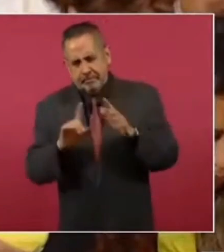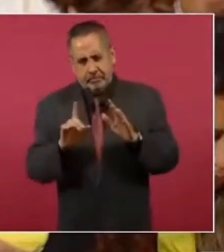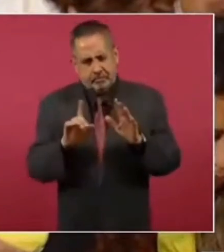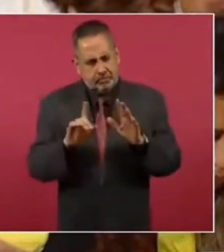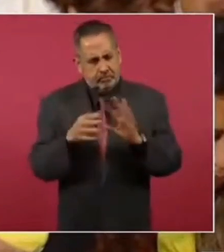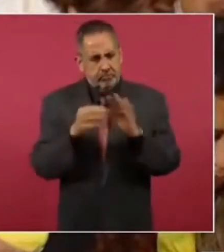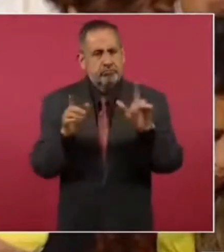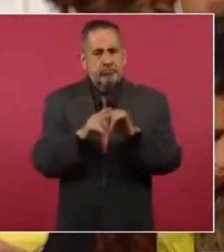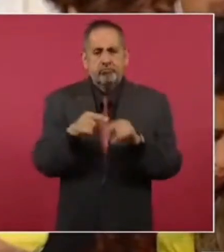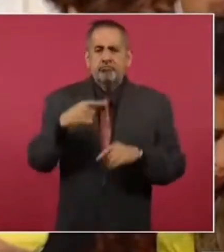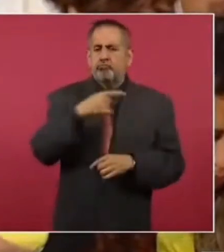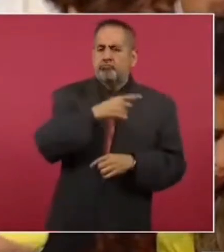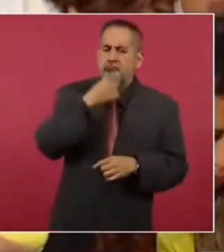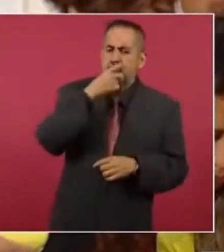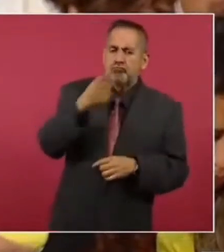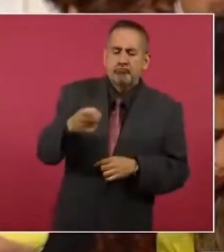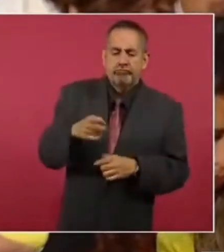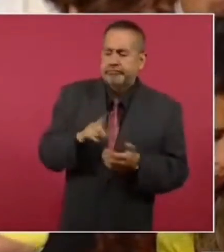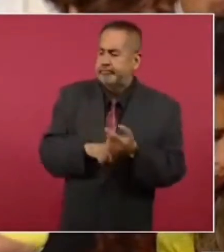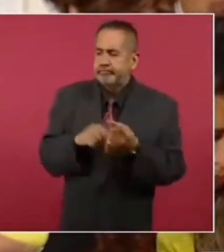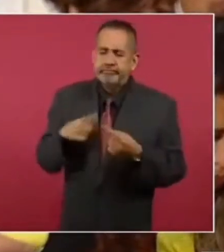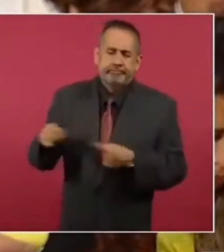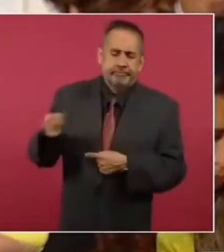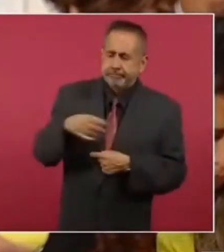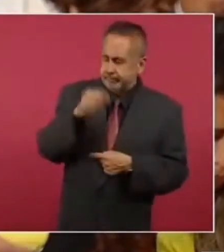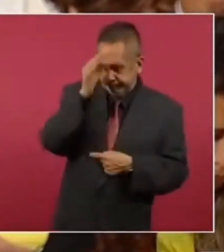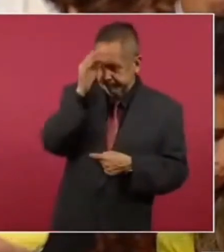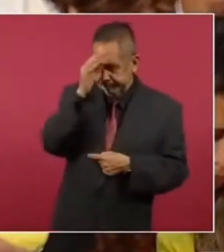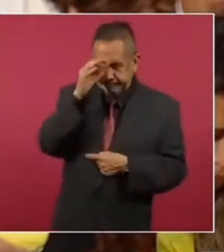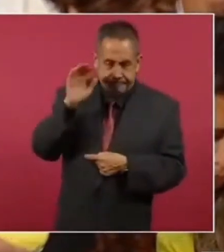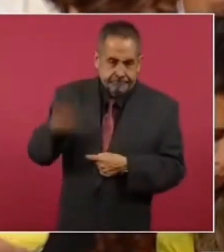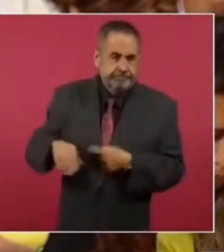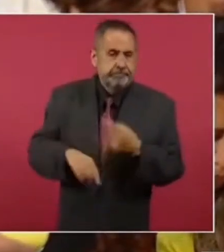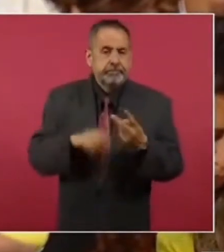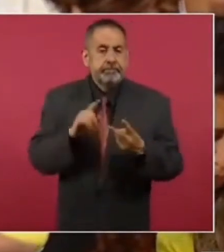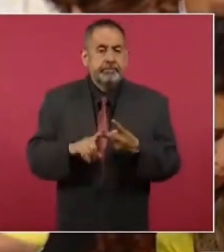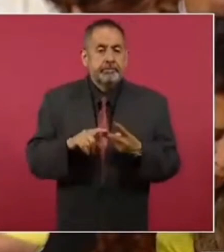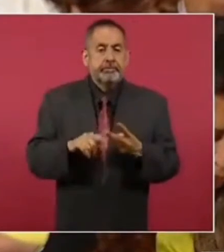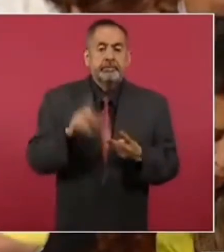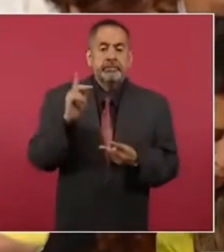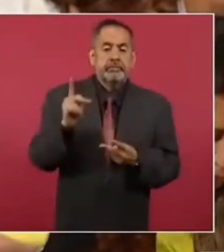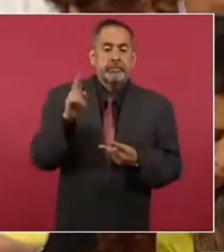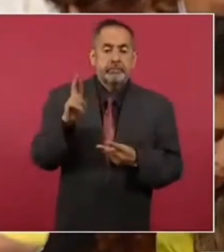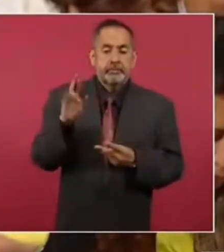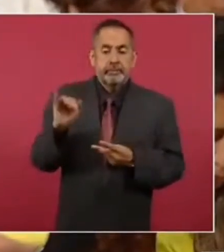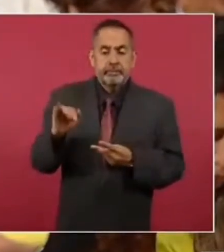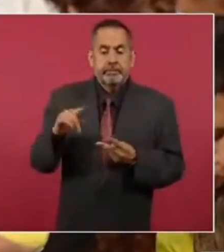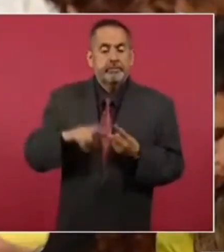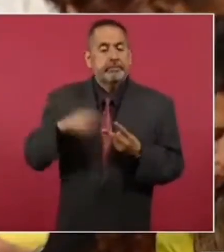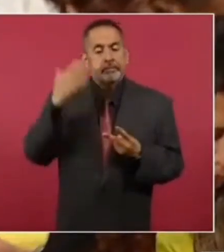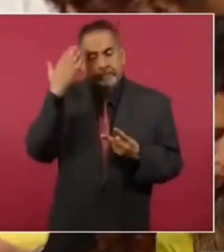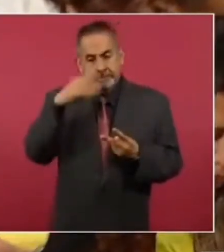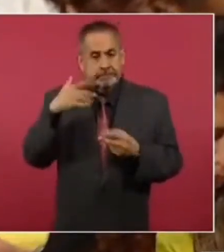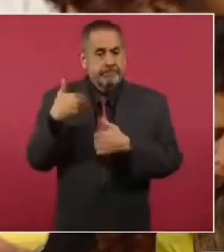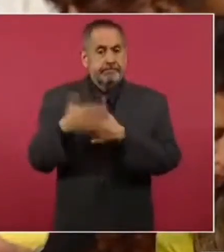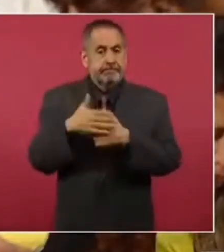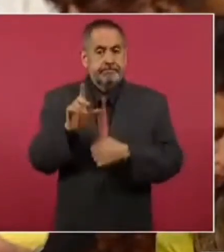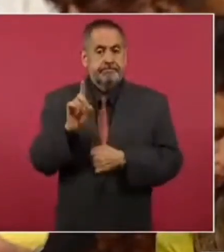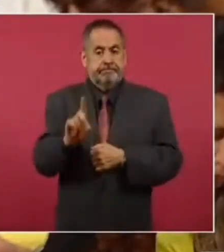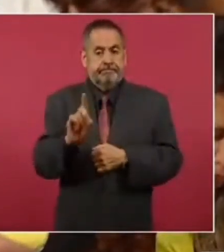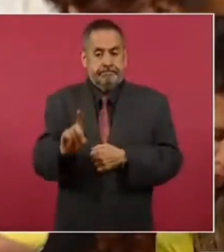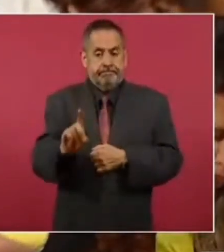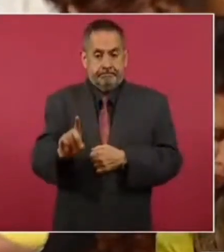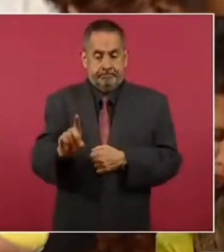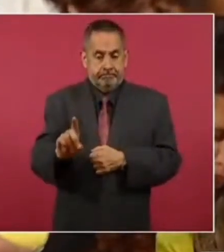dijo, pero prácticamente dijo que es una tontería. Por el Partido Revolucionario Institucional, sabemos que el próximo domingo